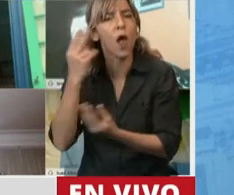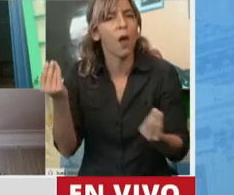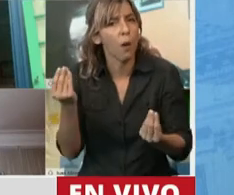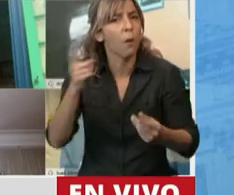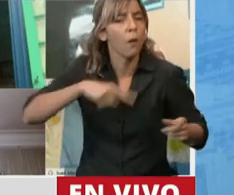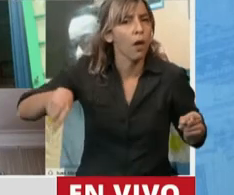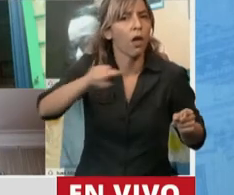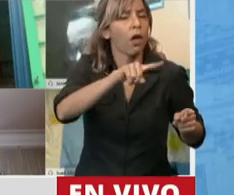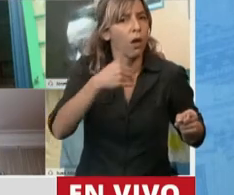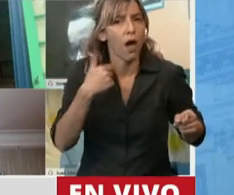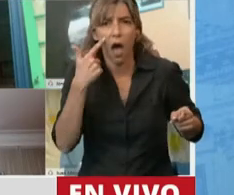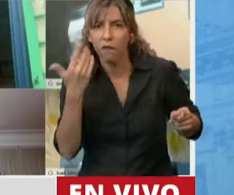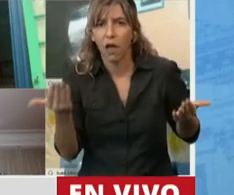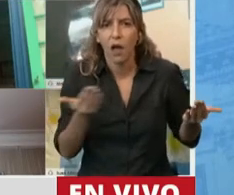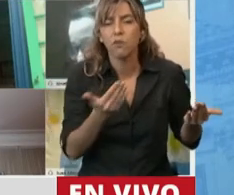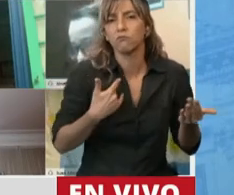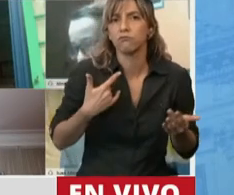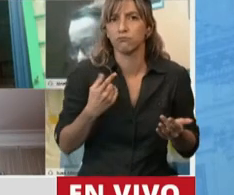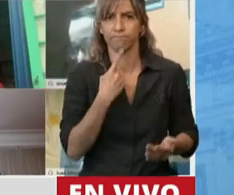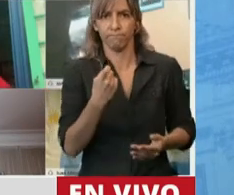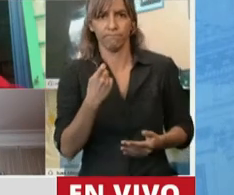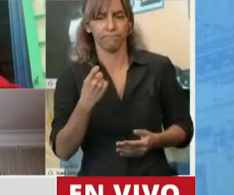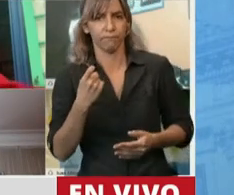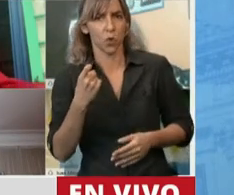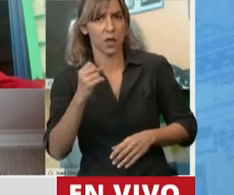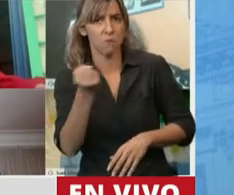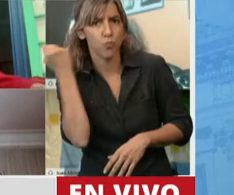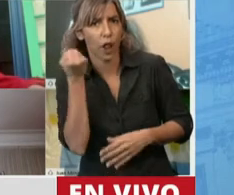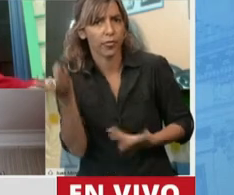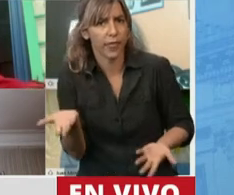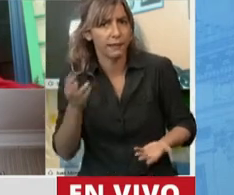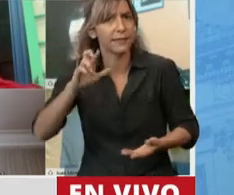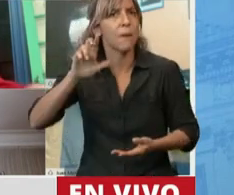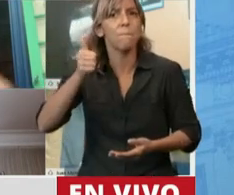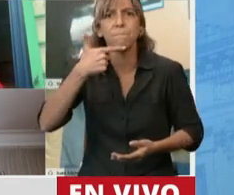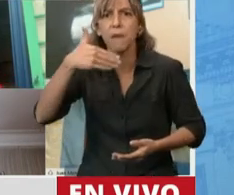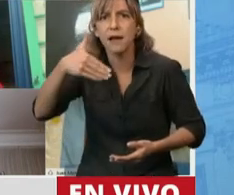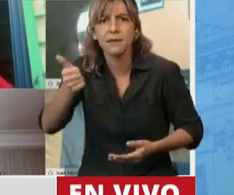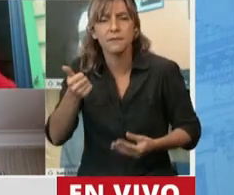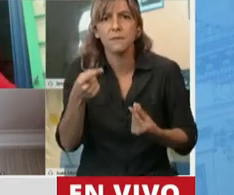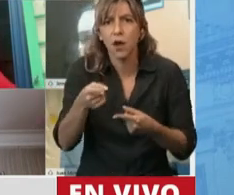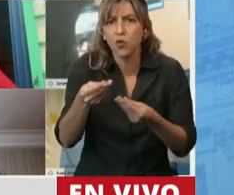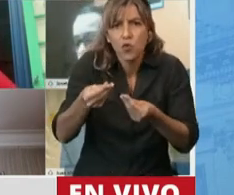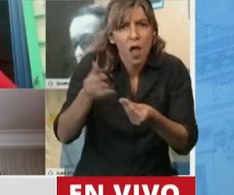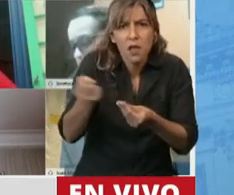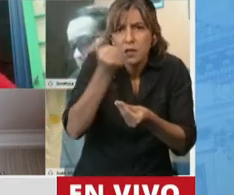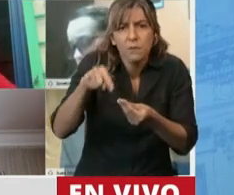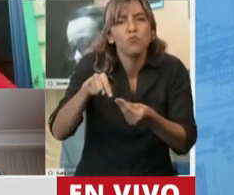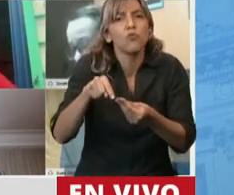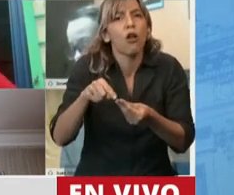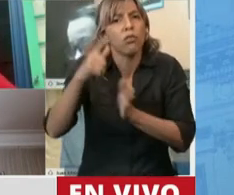tema de la importancia del plasma y la importancia de la donación, de la importancia de tener un registro, de que